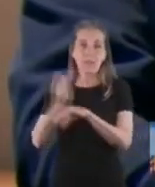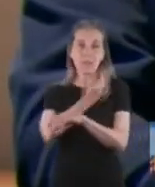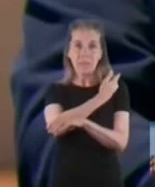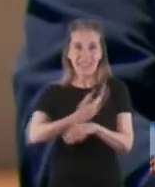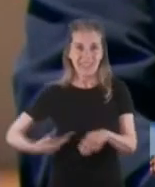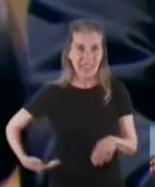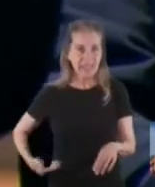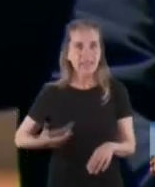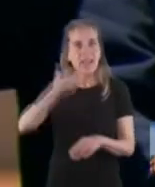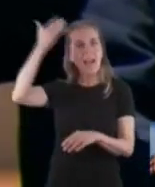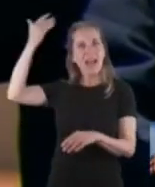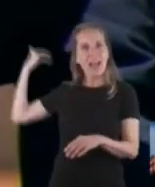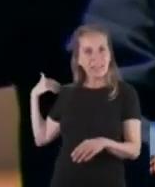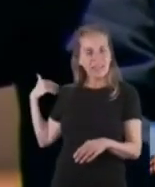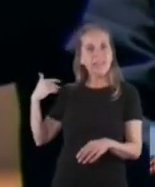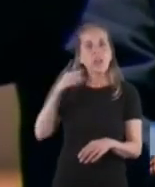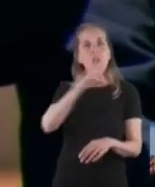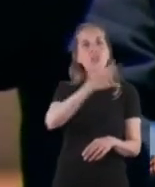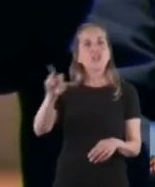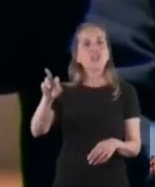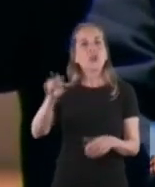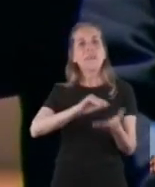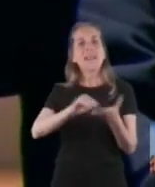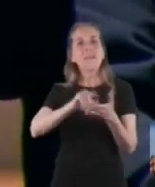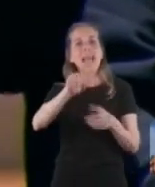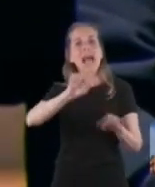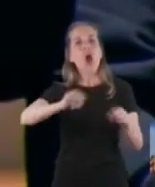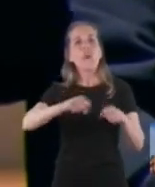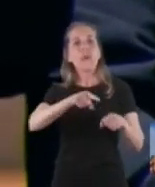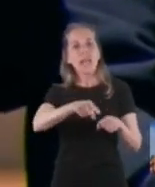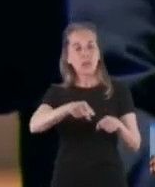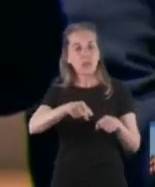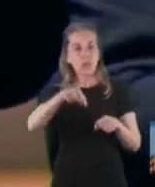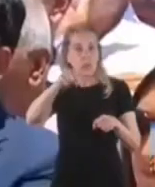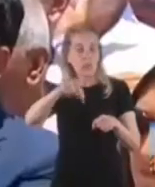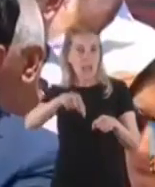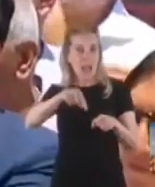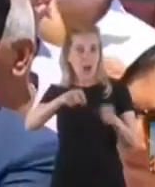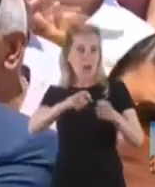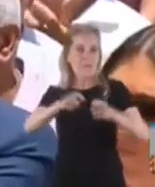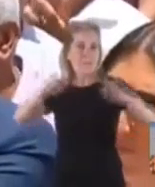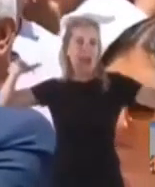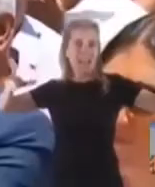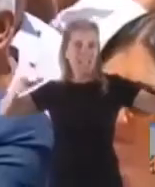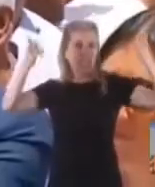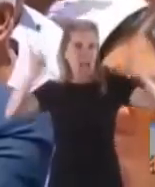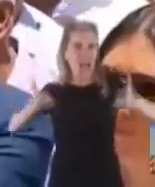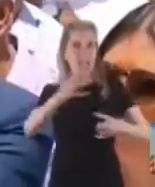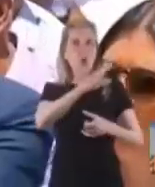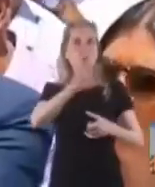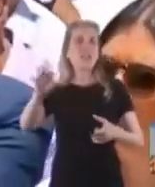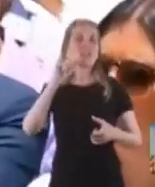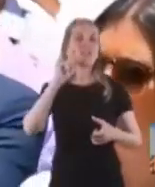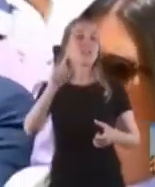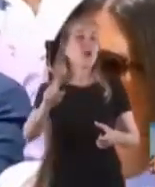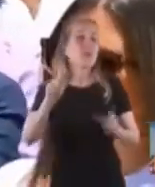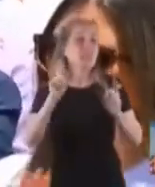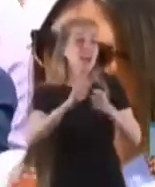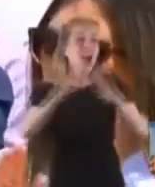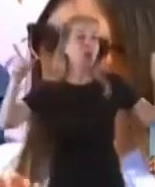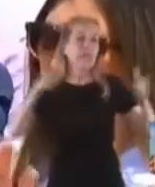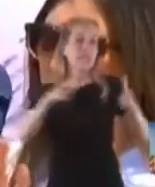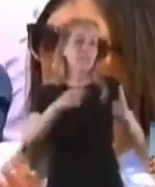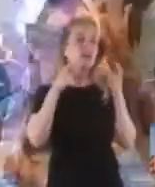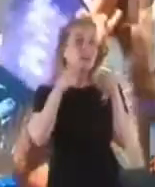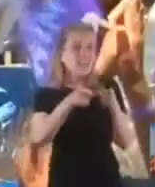2019 había 200.000 trabajadores de la construcción, hoy hay 450.000 trabajadores de la construcción. Eso es lo